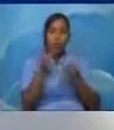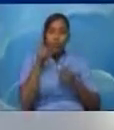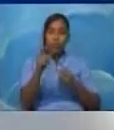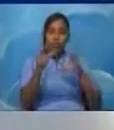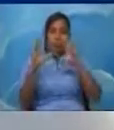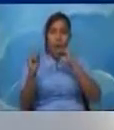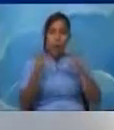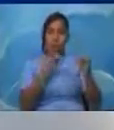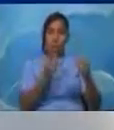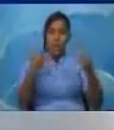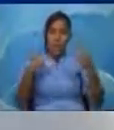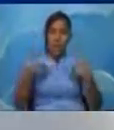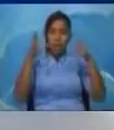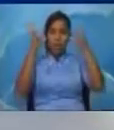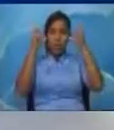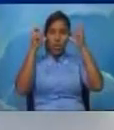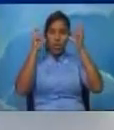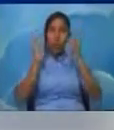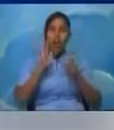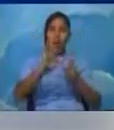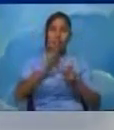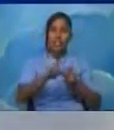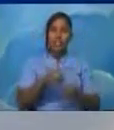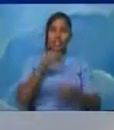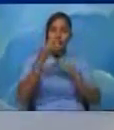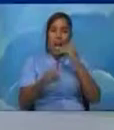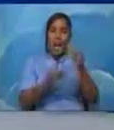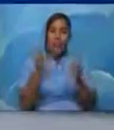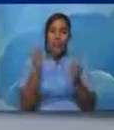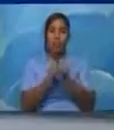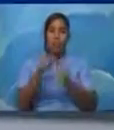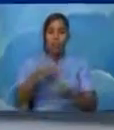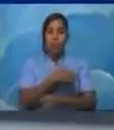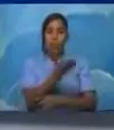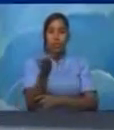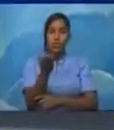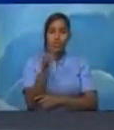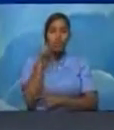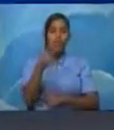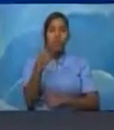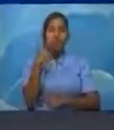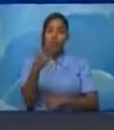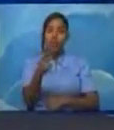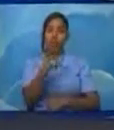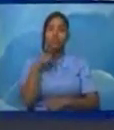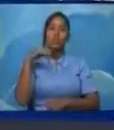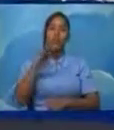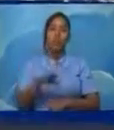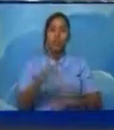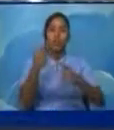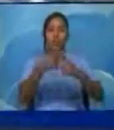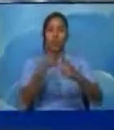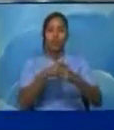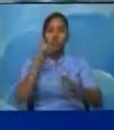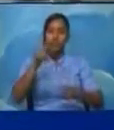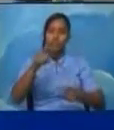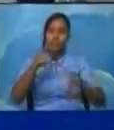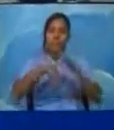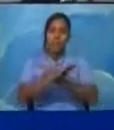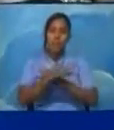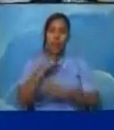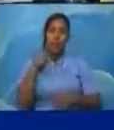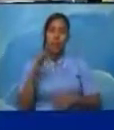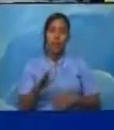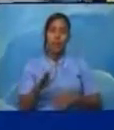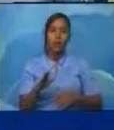mis oídos, así haré yo con vosotros. Ustedes dijeron que se van a morir, pues se van a morir.